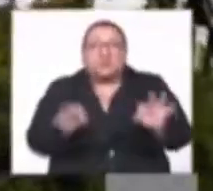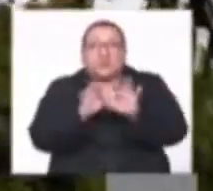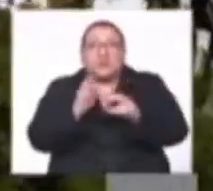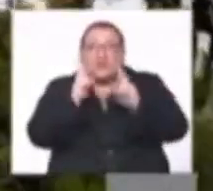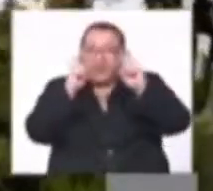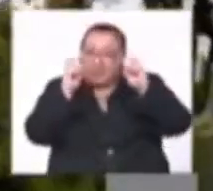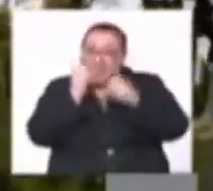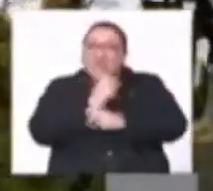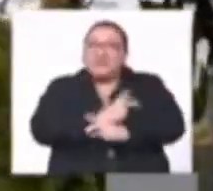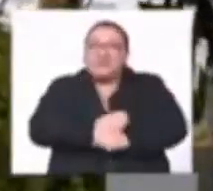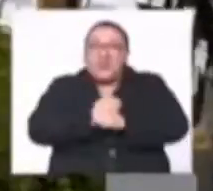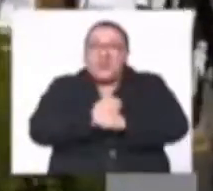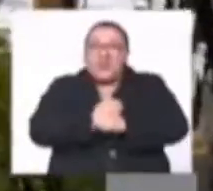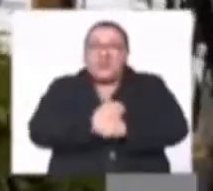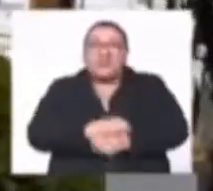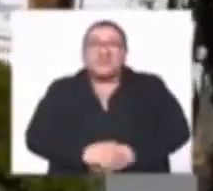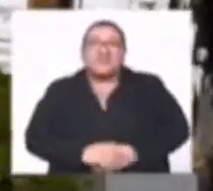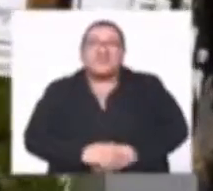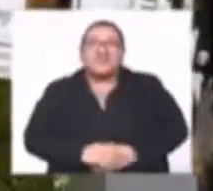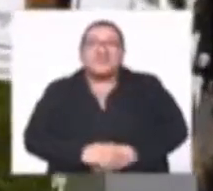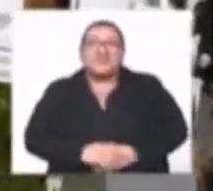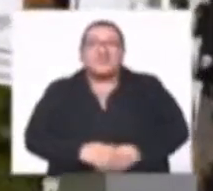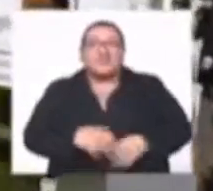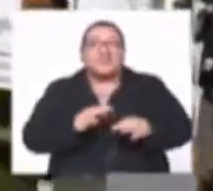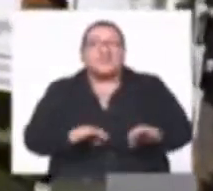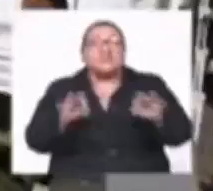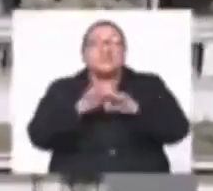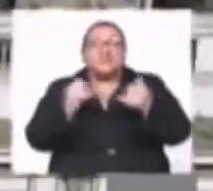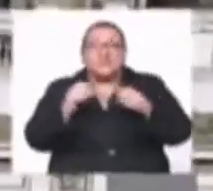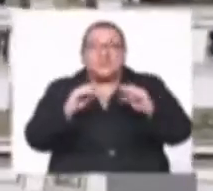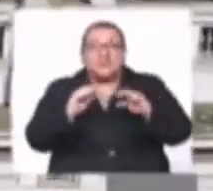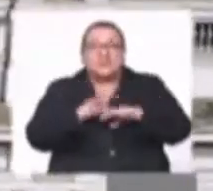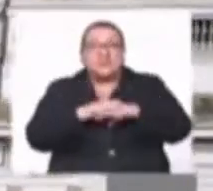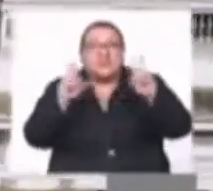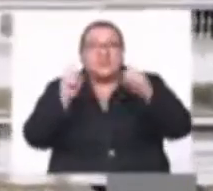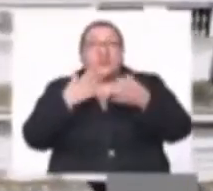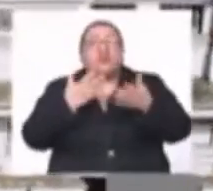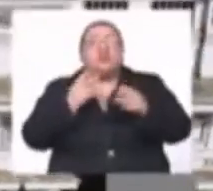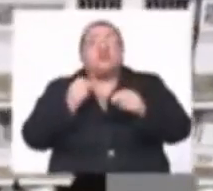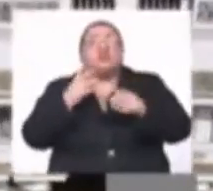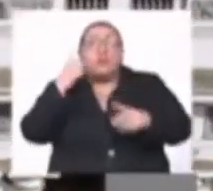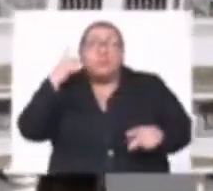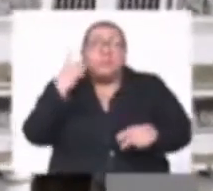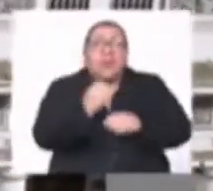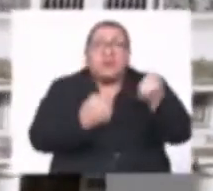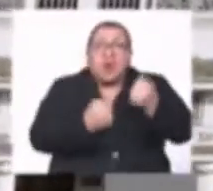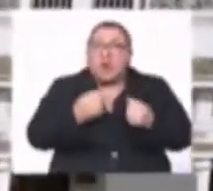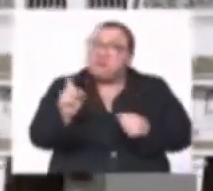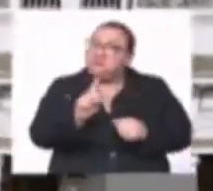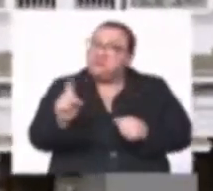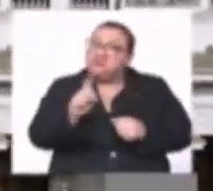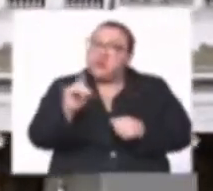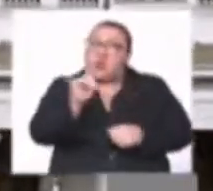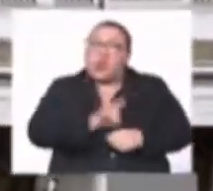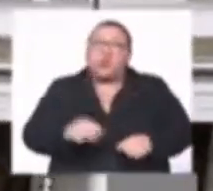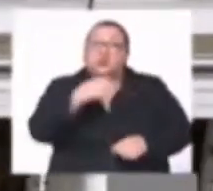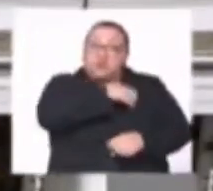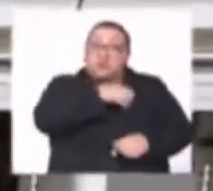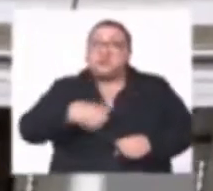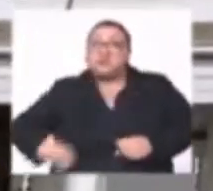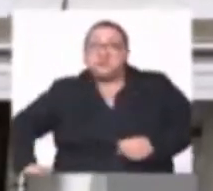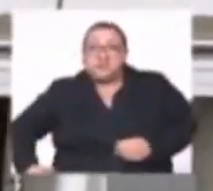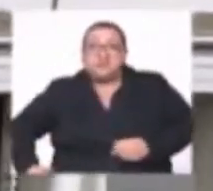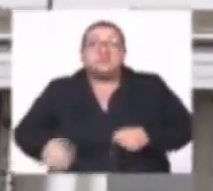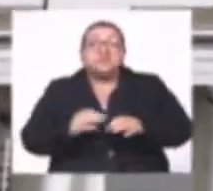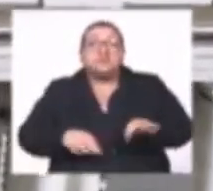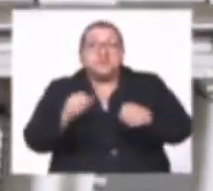de seguridad vial. La conmemoración aborda temas como el exceso de velocidad, el uso del cinturón de seguridad,